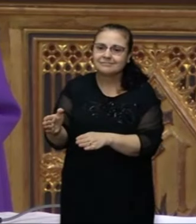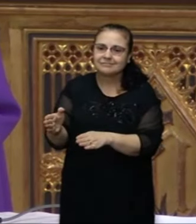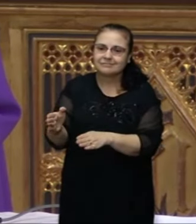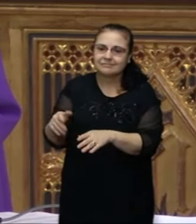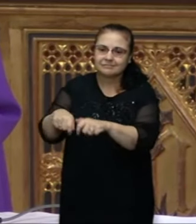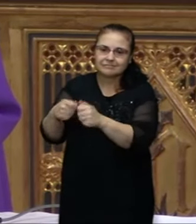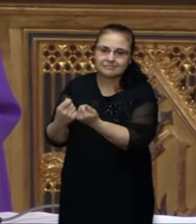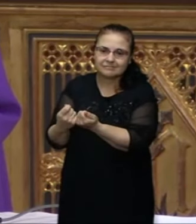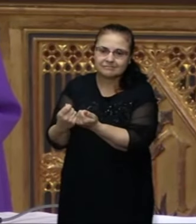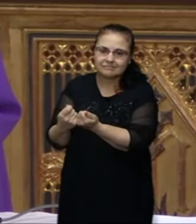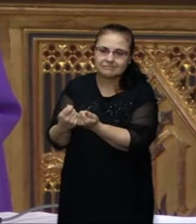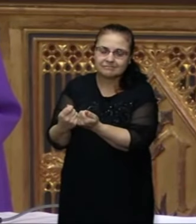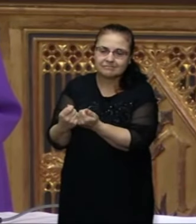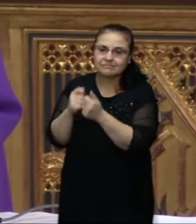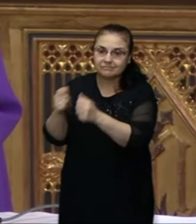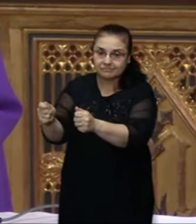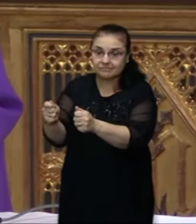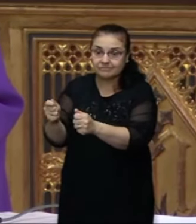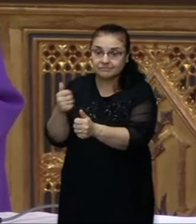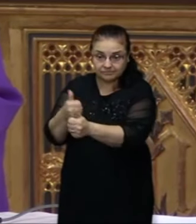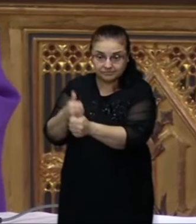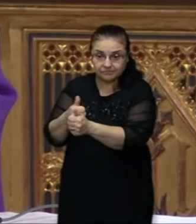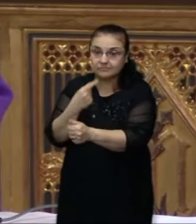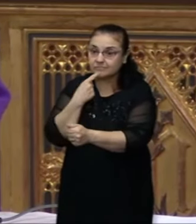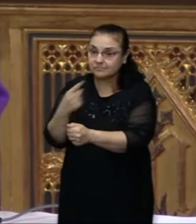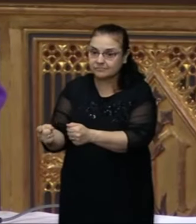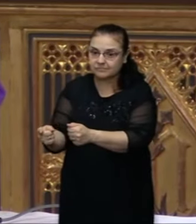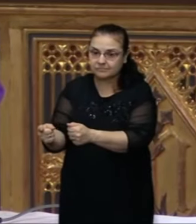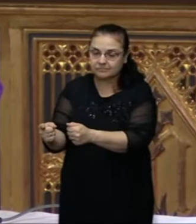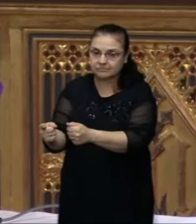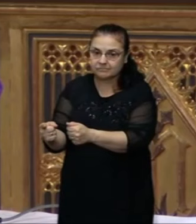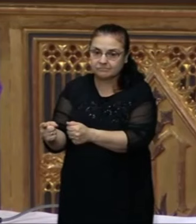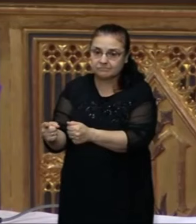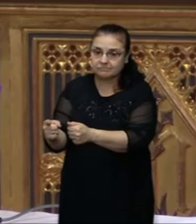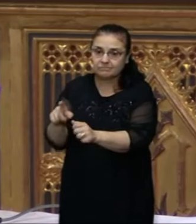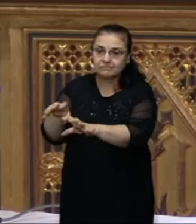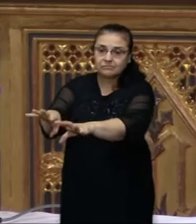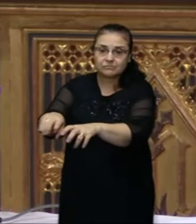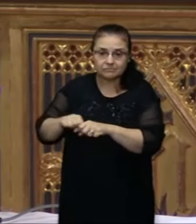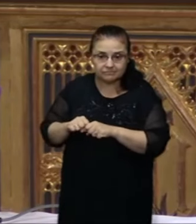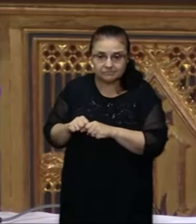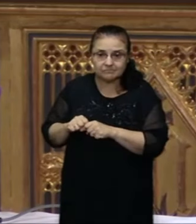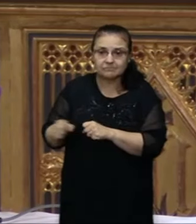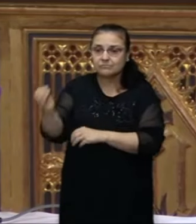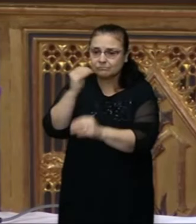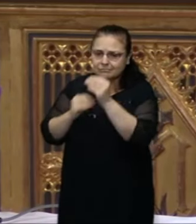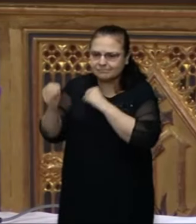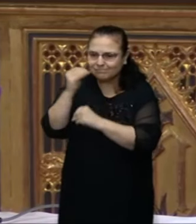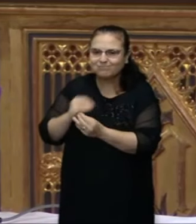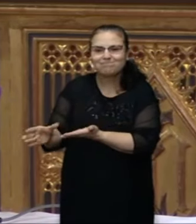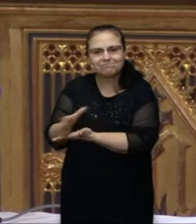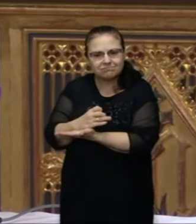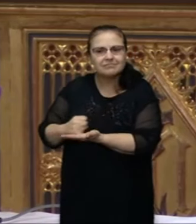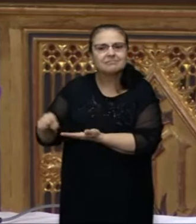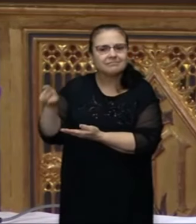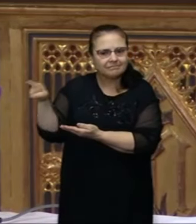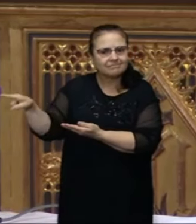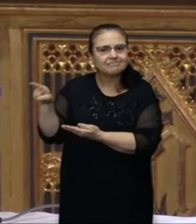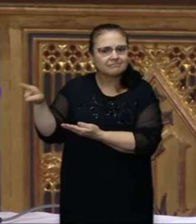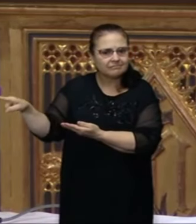lo partió y lo dio a sus discípulos diciendo: Tomad y comed todos de